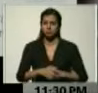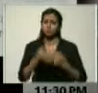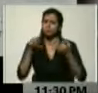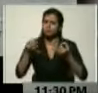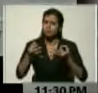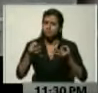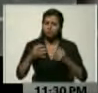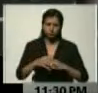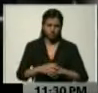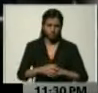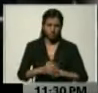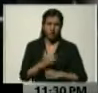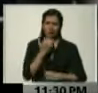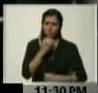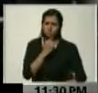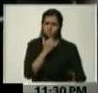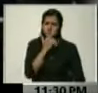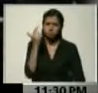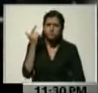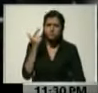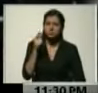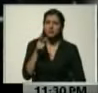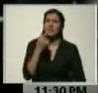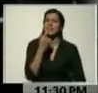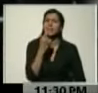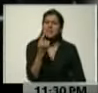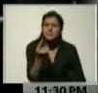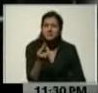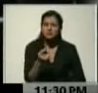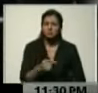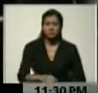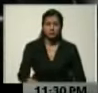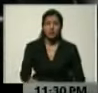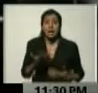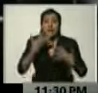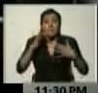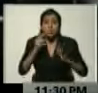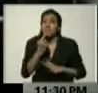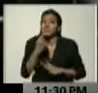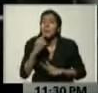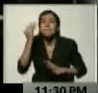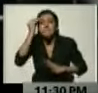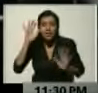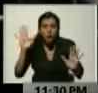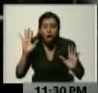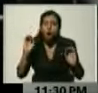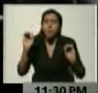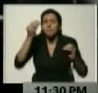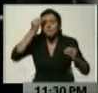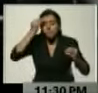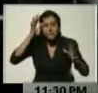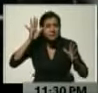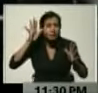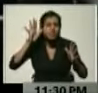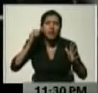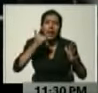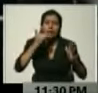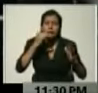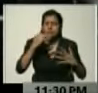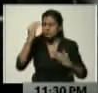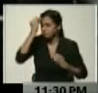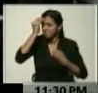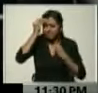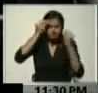contrario, bochornoso decir, que se llegara a decir, solamente pensar, no solamente... revuelve la